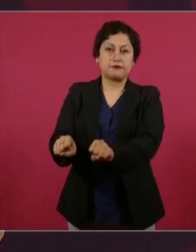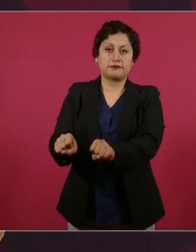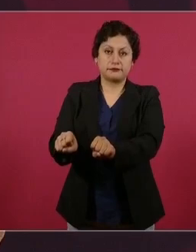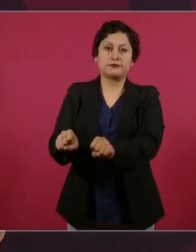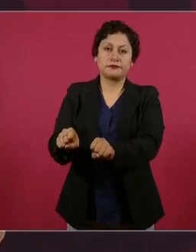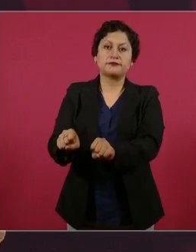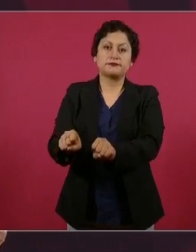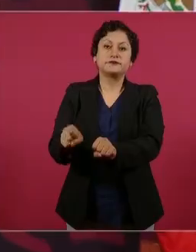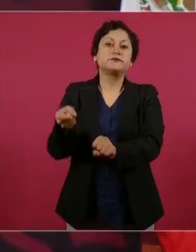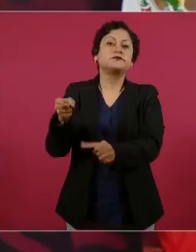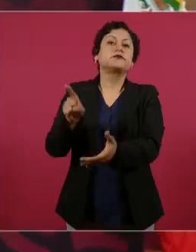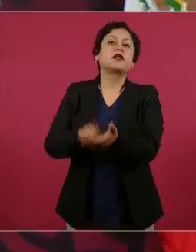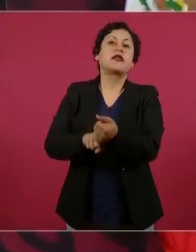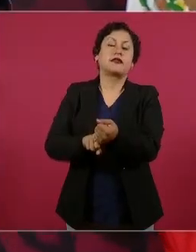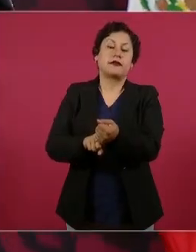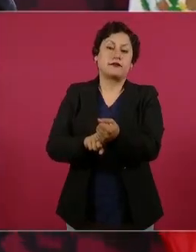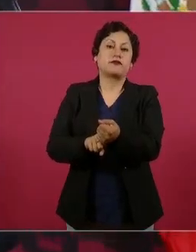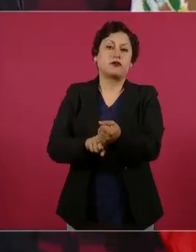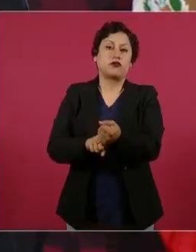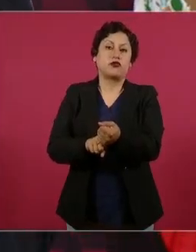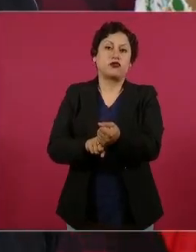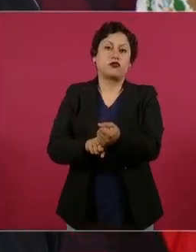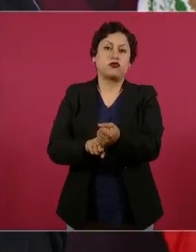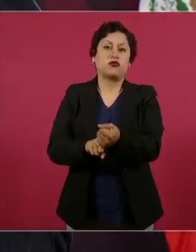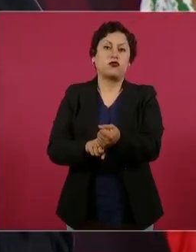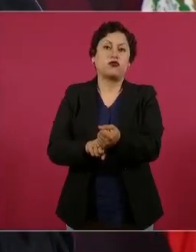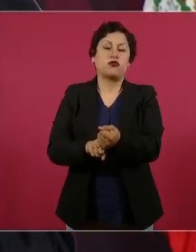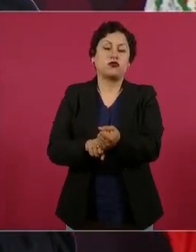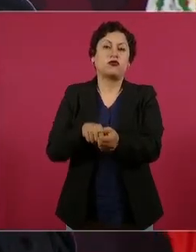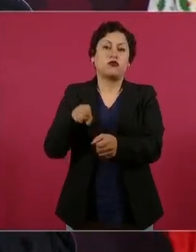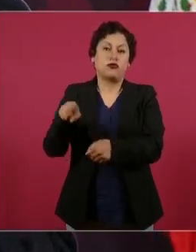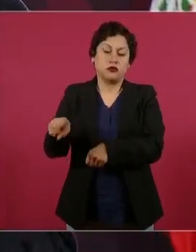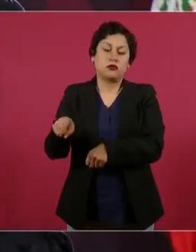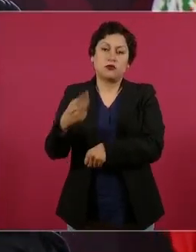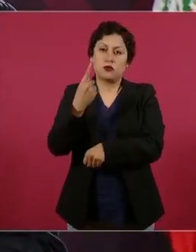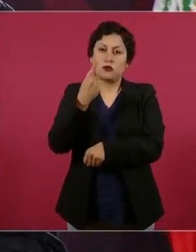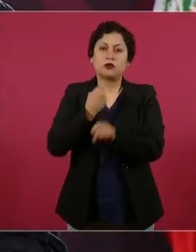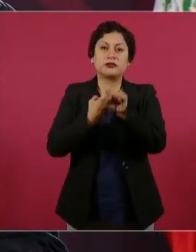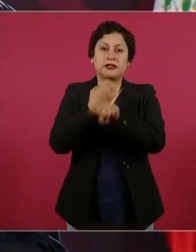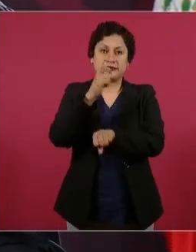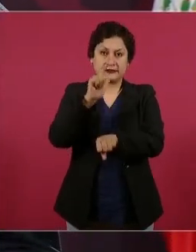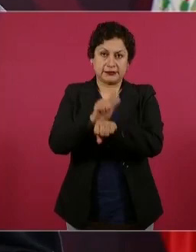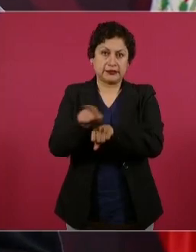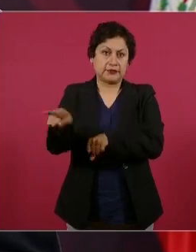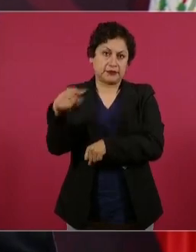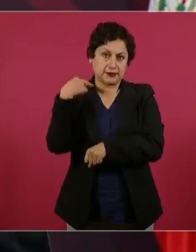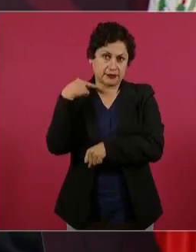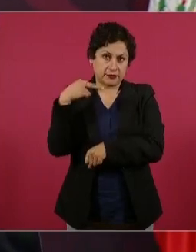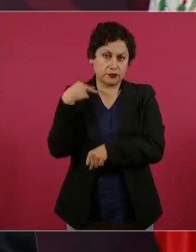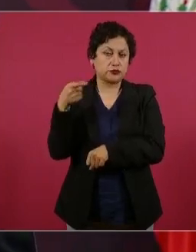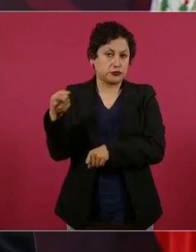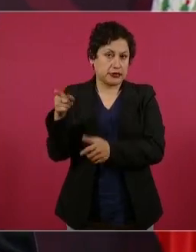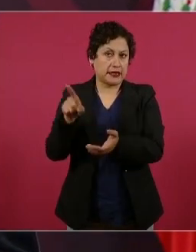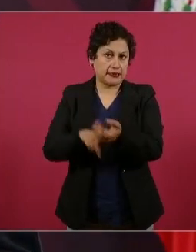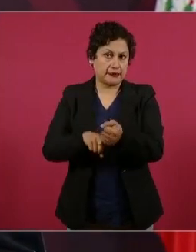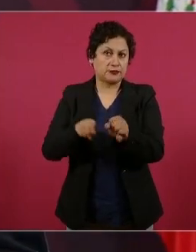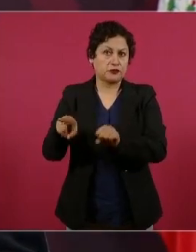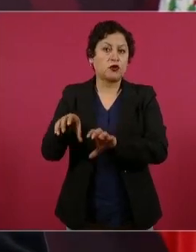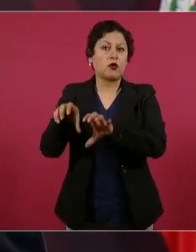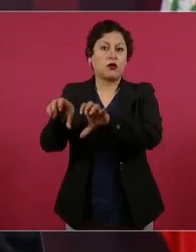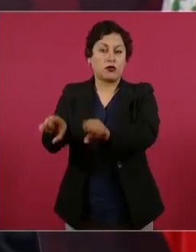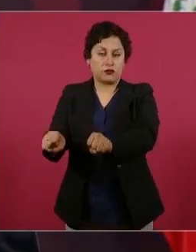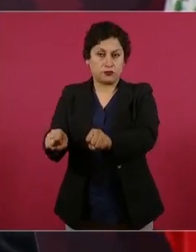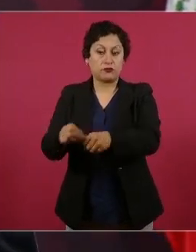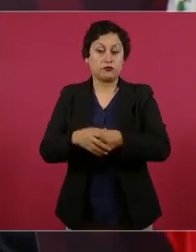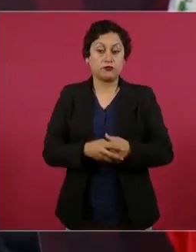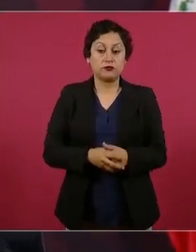la Corporación de la Policía Estatal de Veracruz y se va a